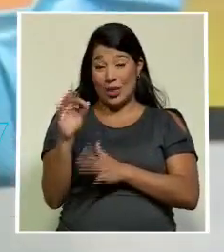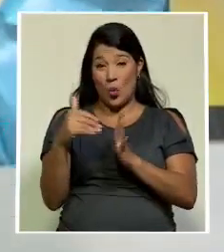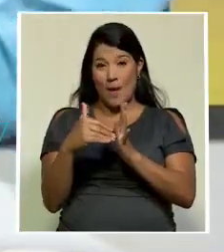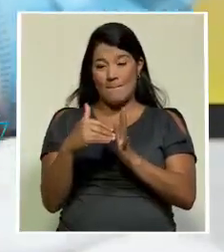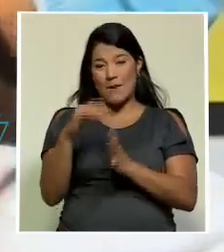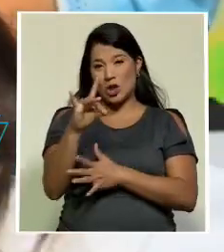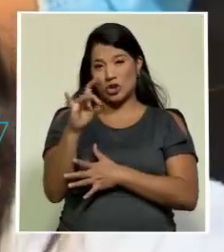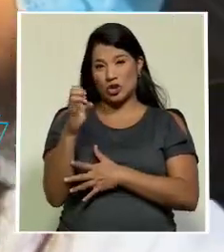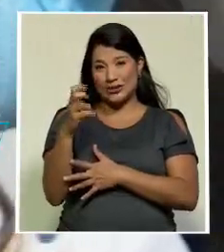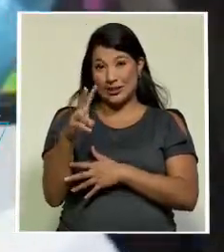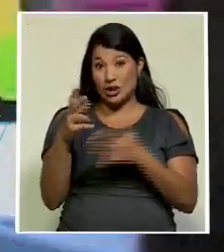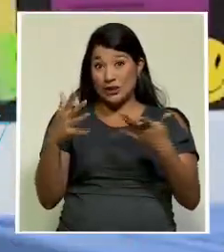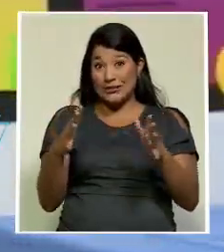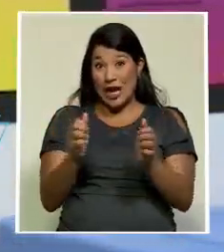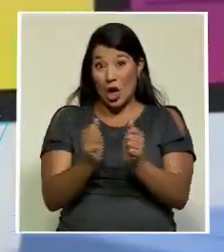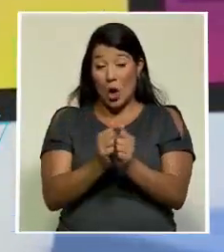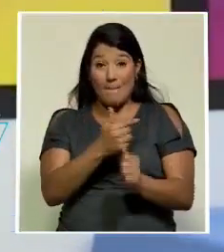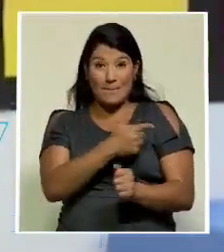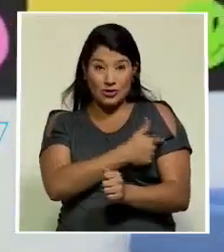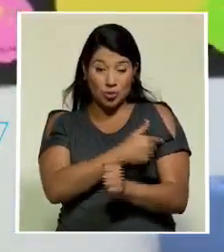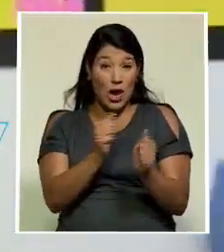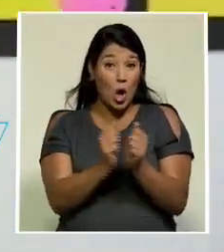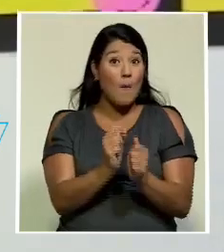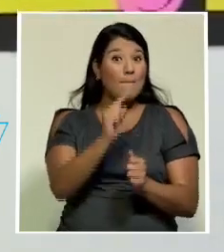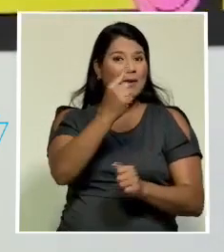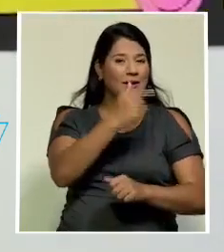3.669.812 personas vacunadas en primeras dosis para un